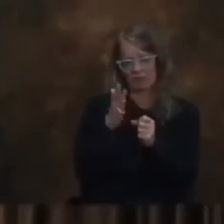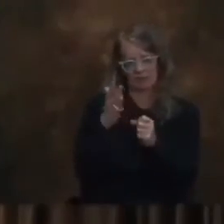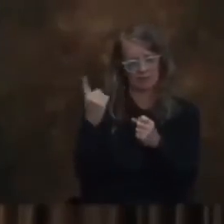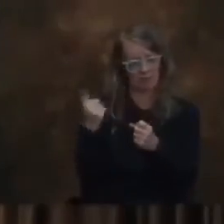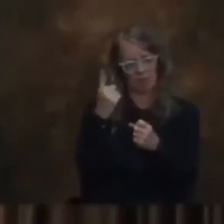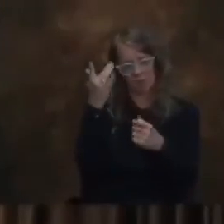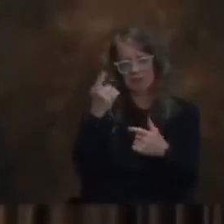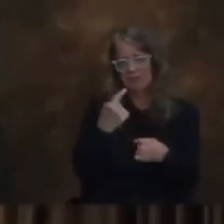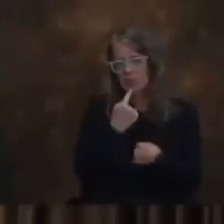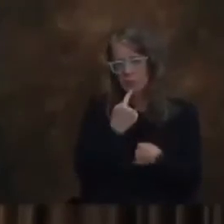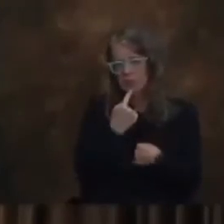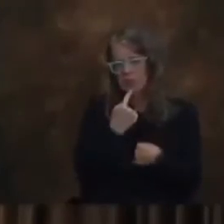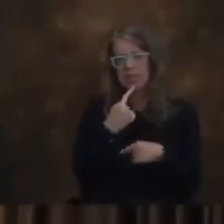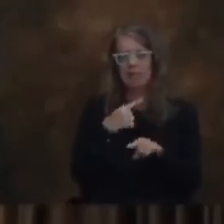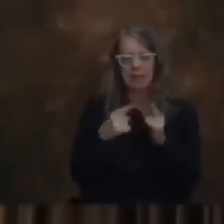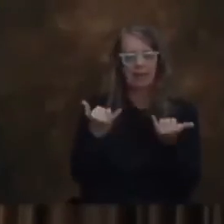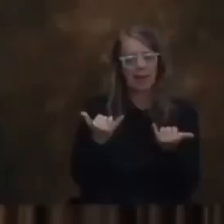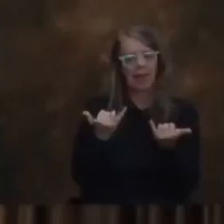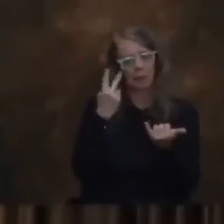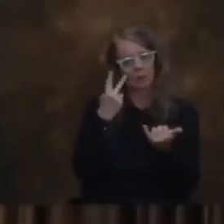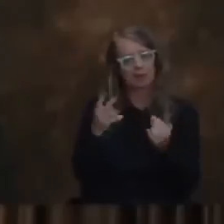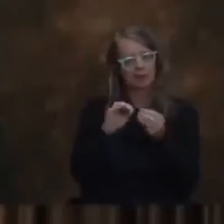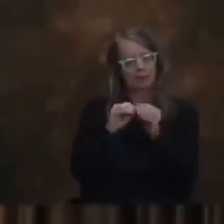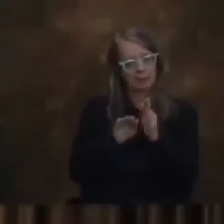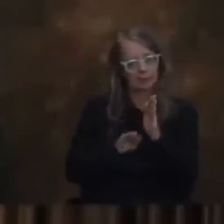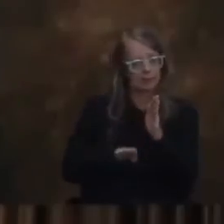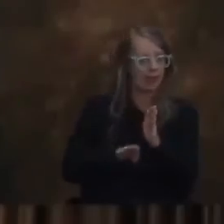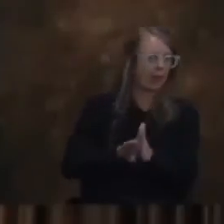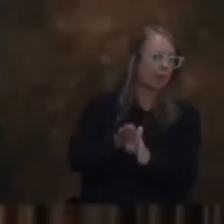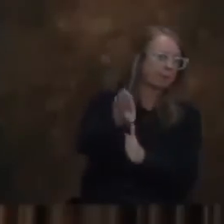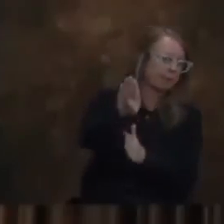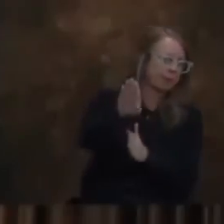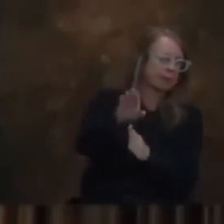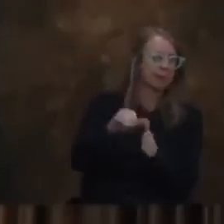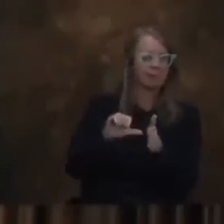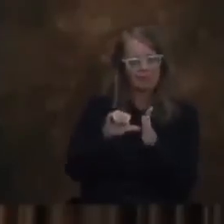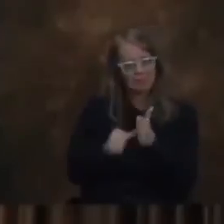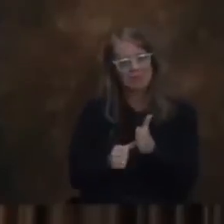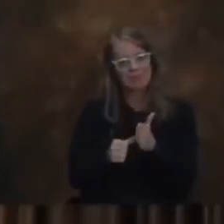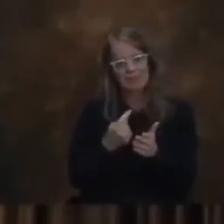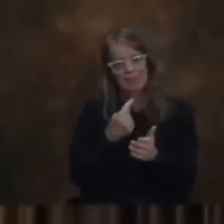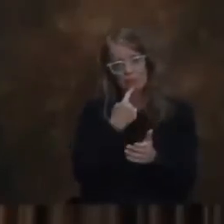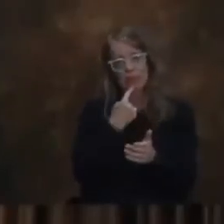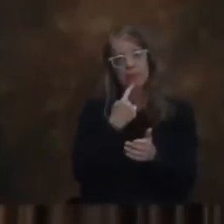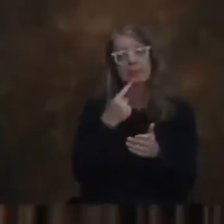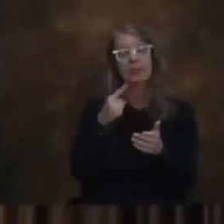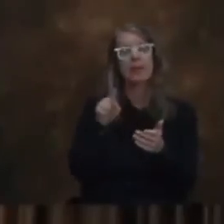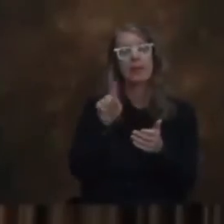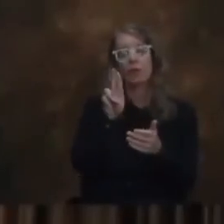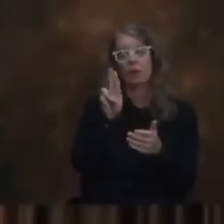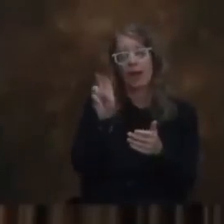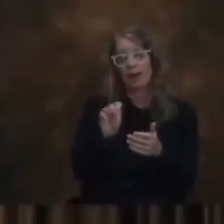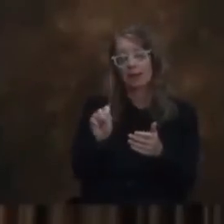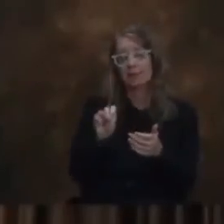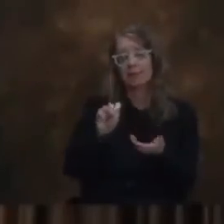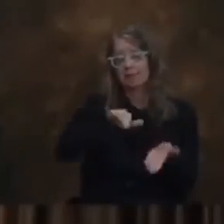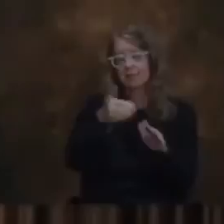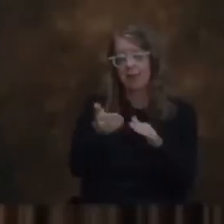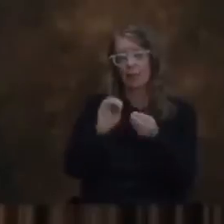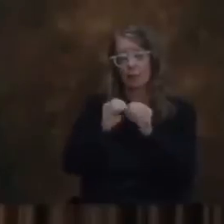enfatiza que tan seria es la situación y el número de muertes en eeuu ahorita